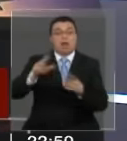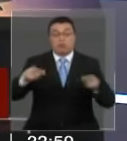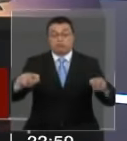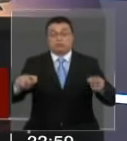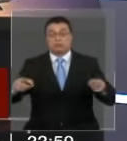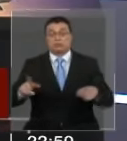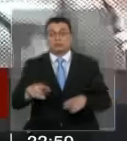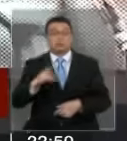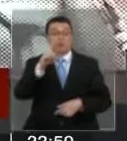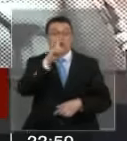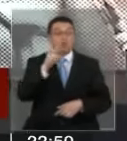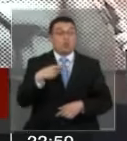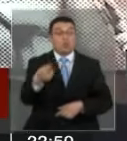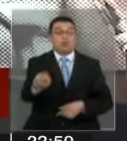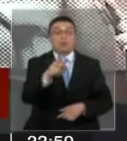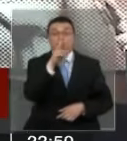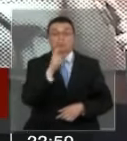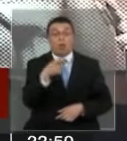compramos.